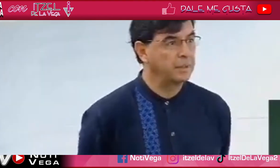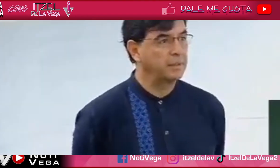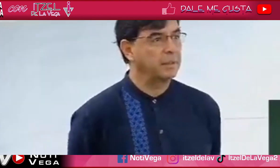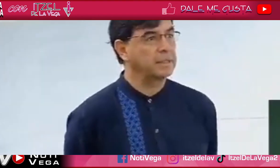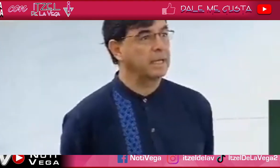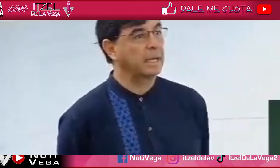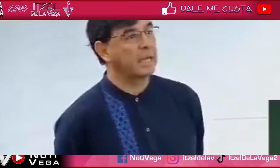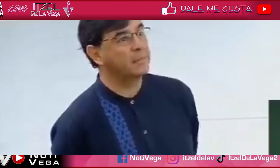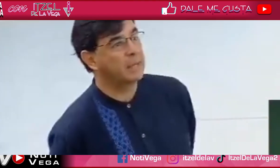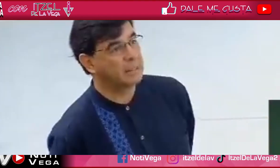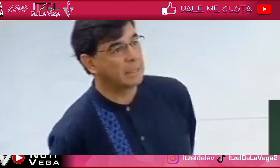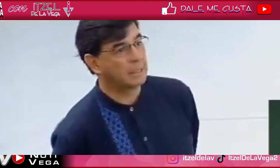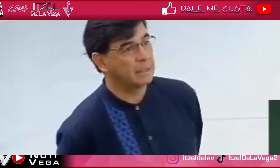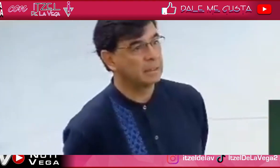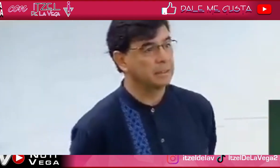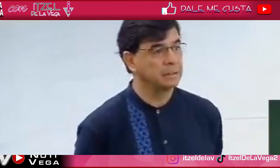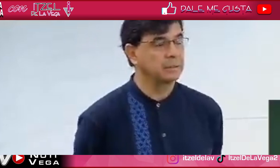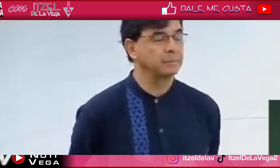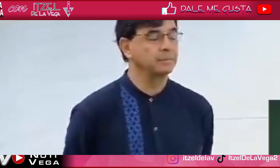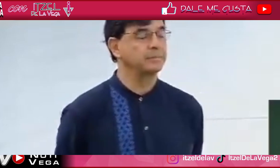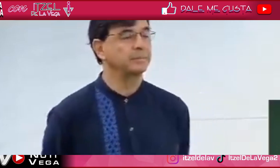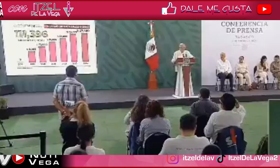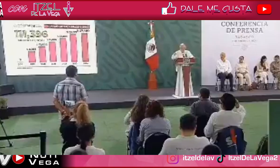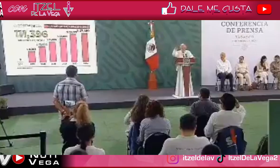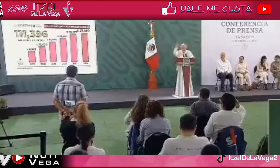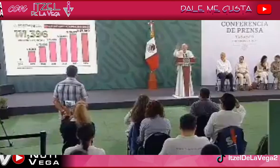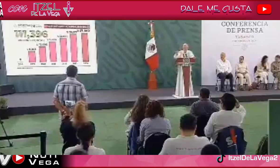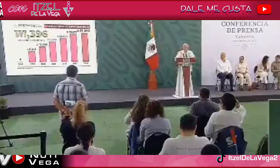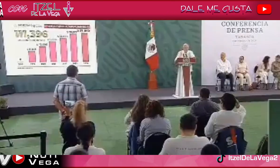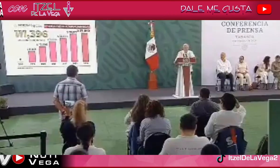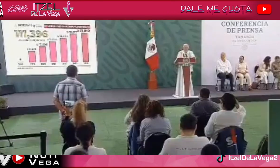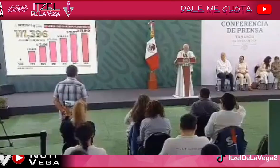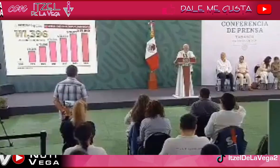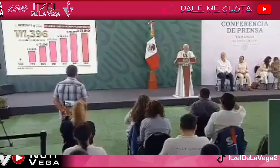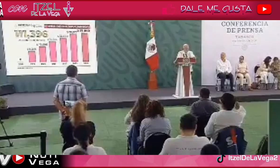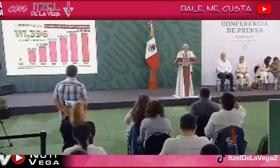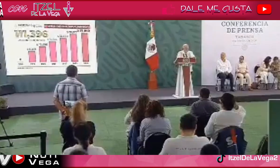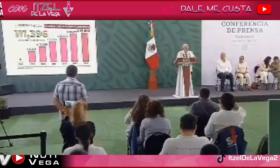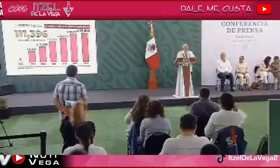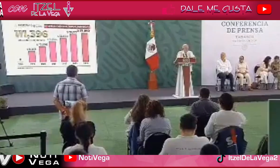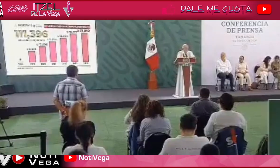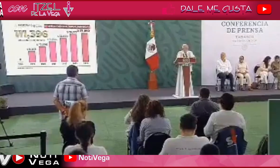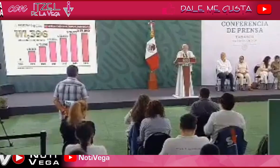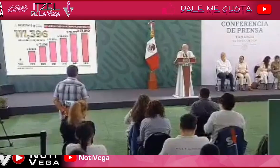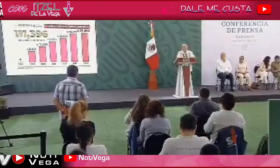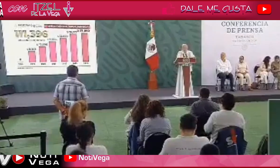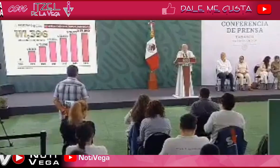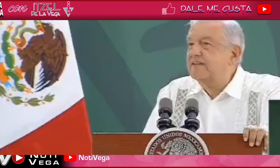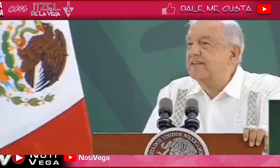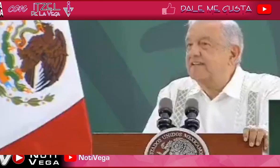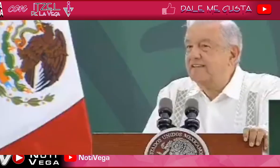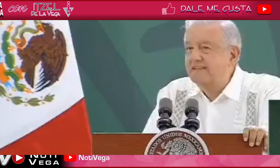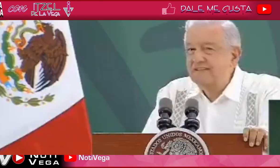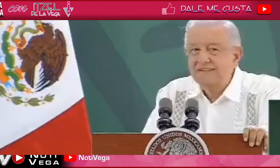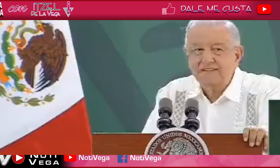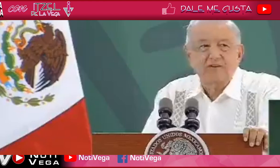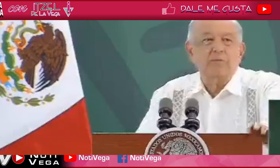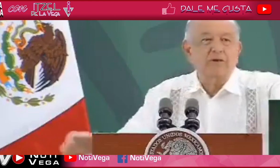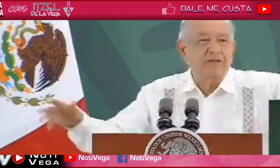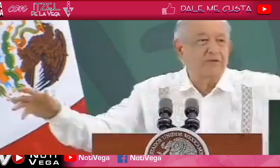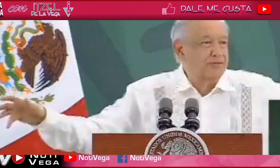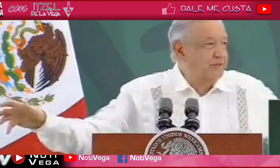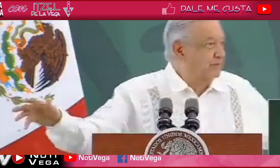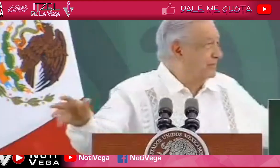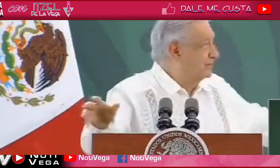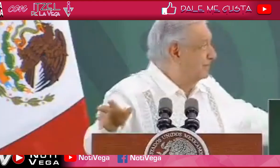La Azcárraga. Azcárraga. Jaime Azcárraga. Jaime Las dos buenas personas, pero son capaces de decir que no